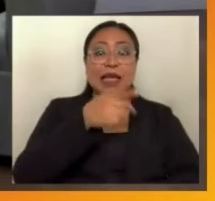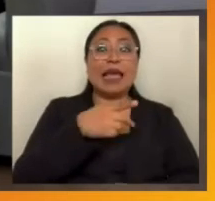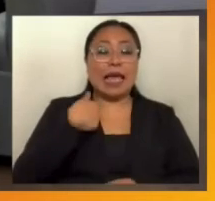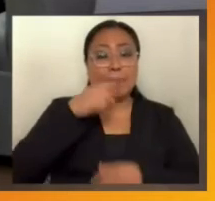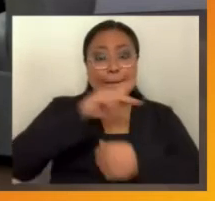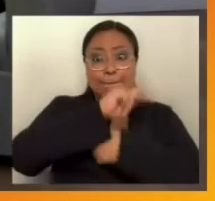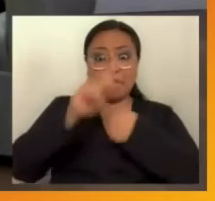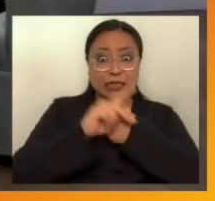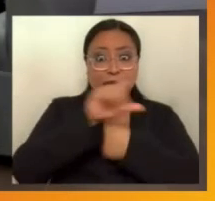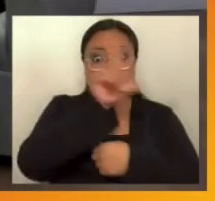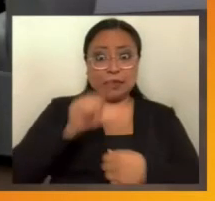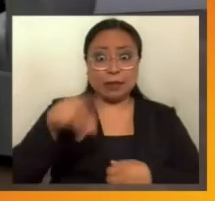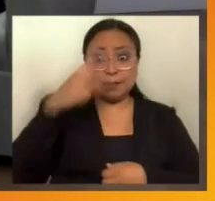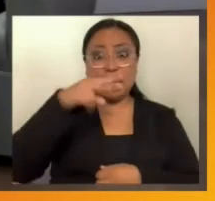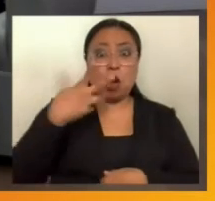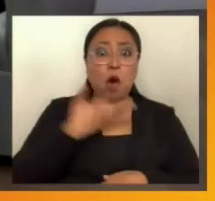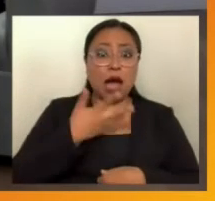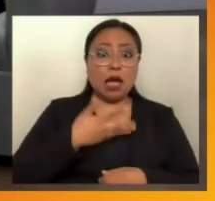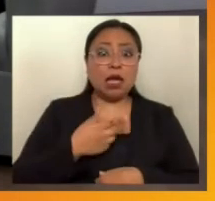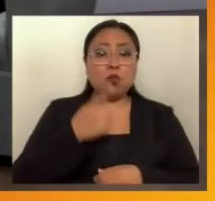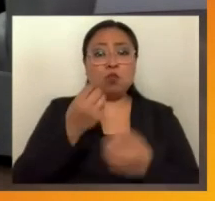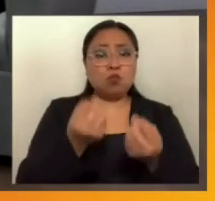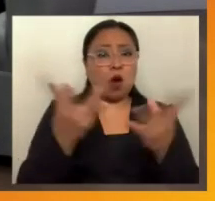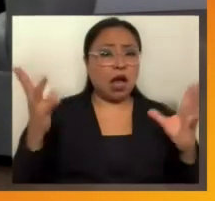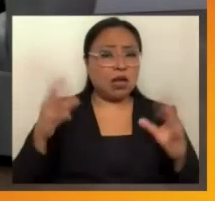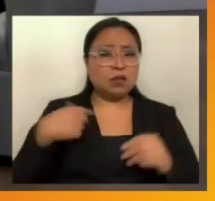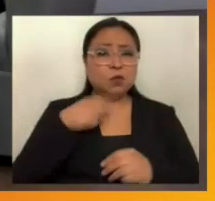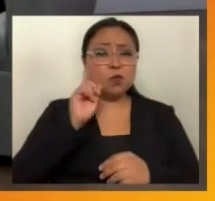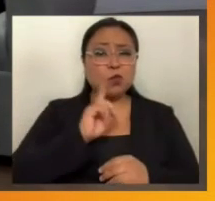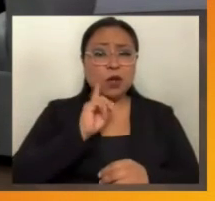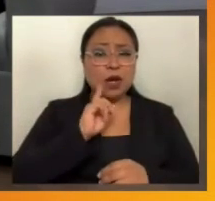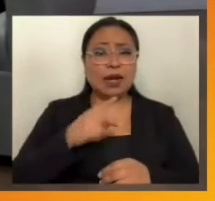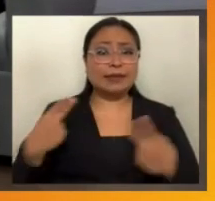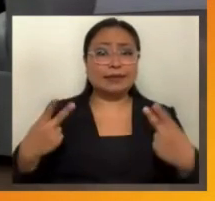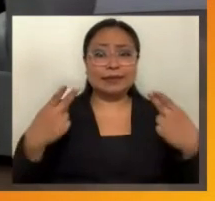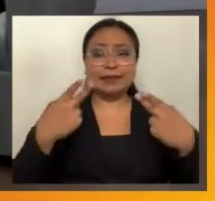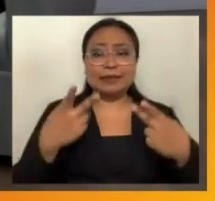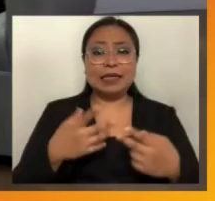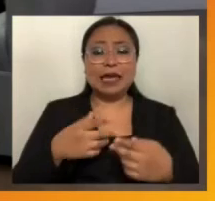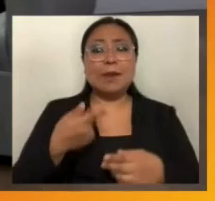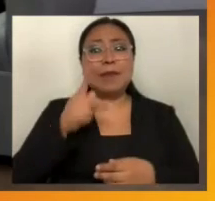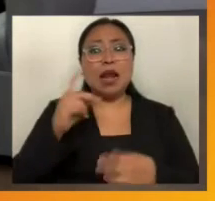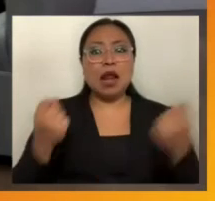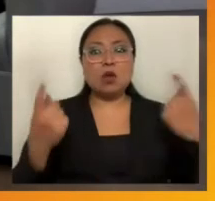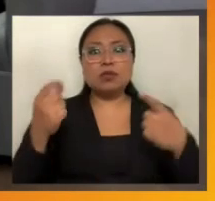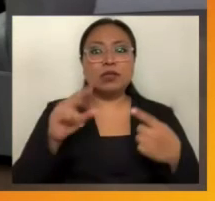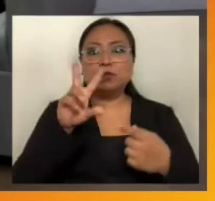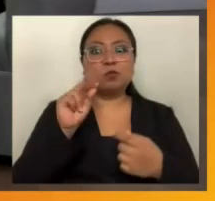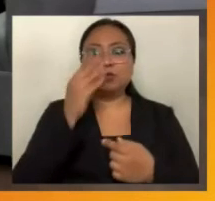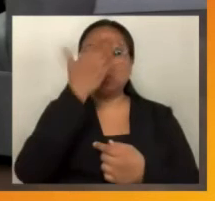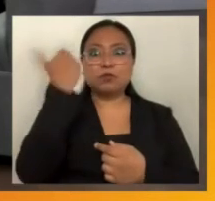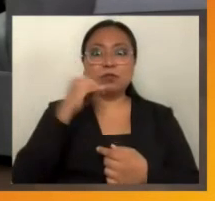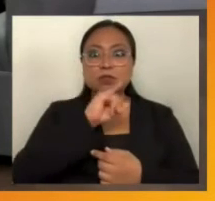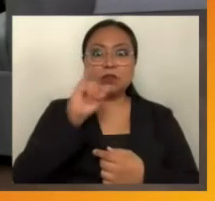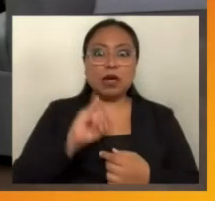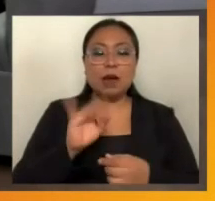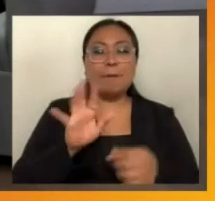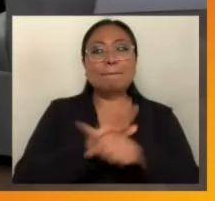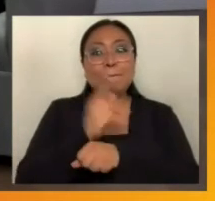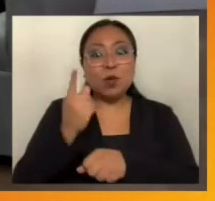país pues hay muchas mujeres que van a ser detectadas con cáncer, unas que a lo mejor no van a ser detectadas, y sobre todo ahorita por la pandemia,